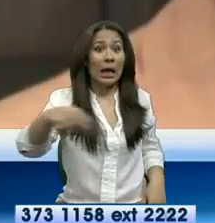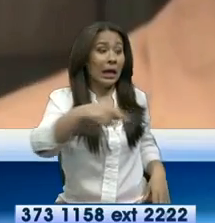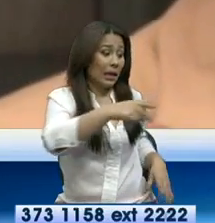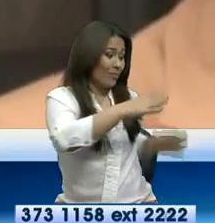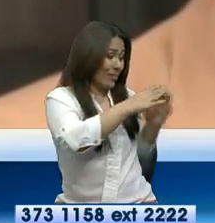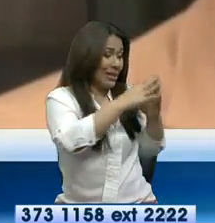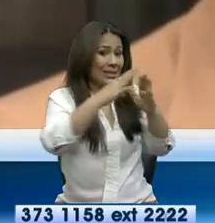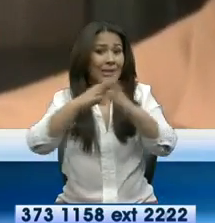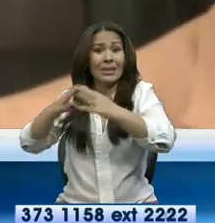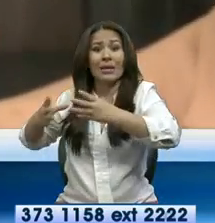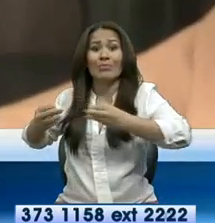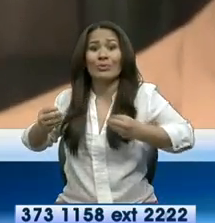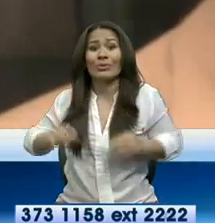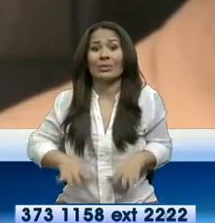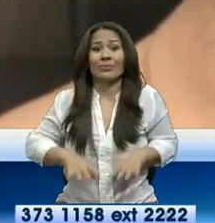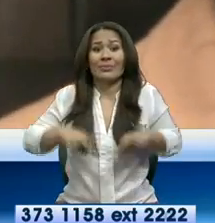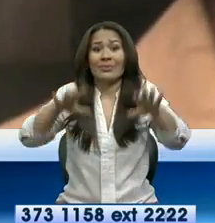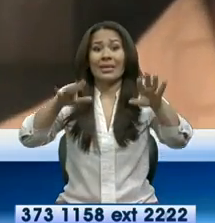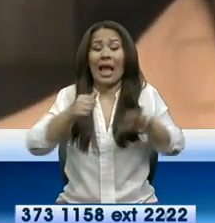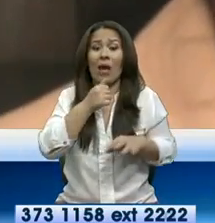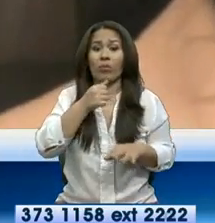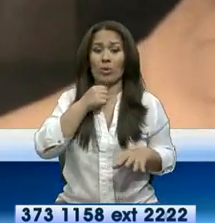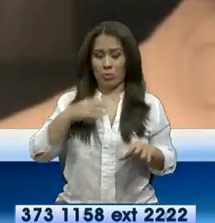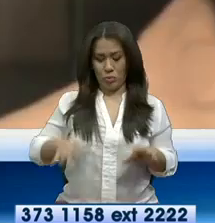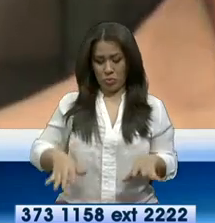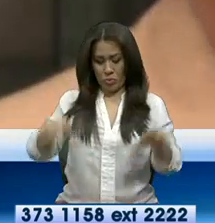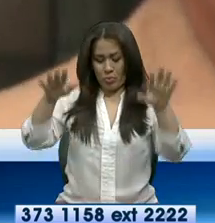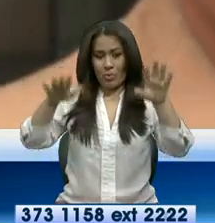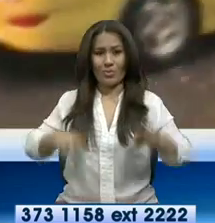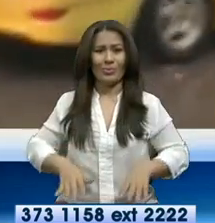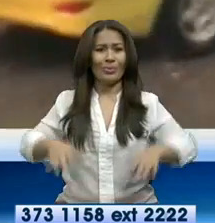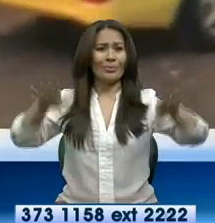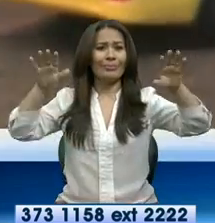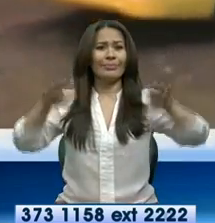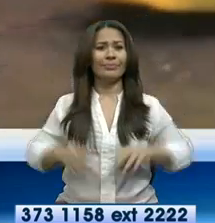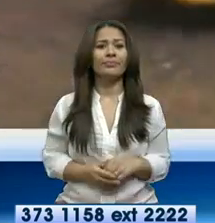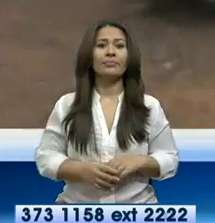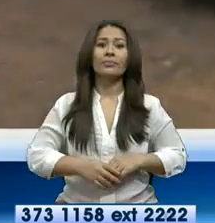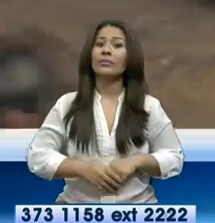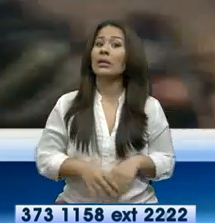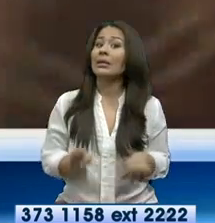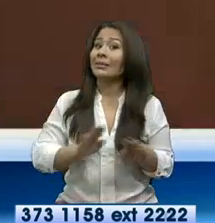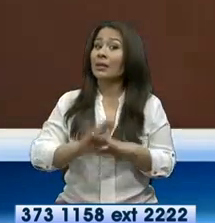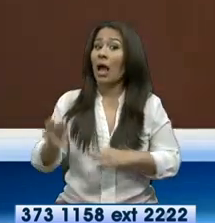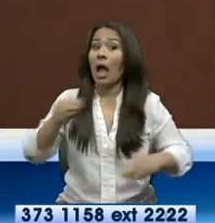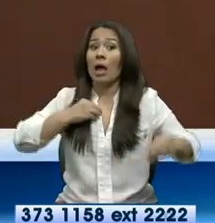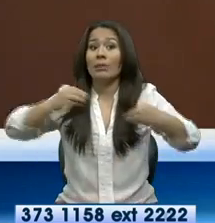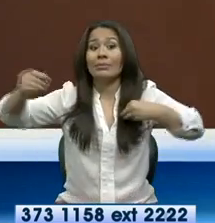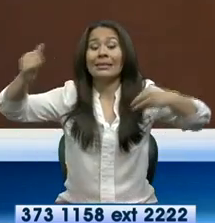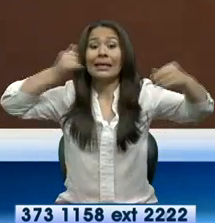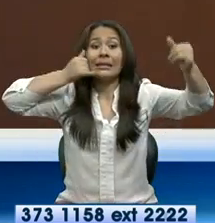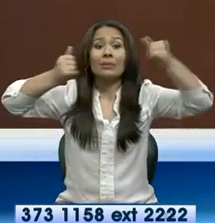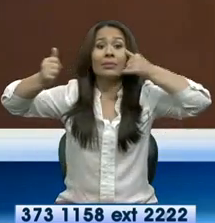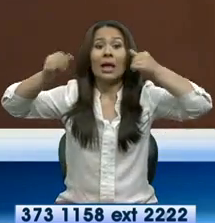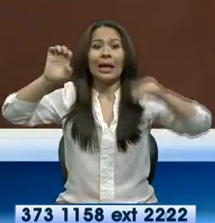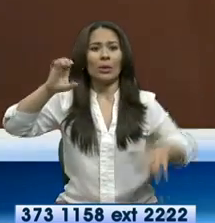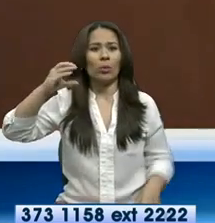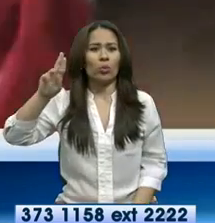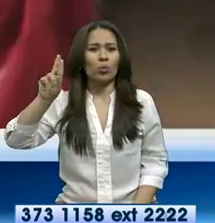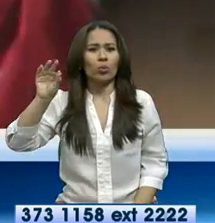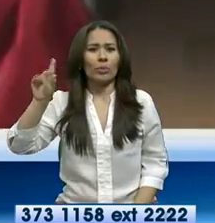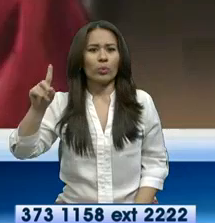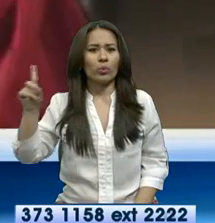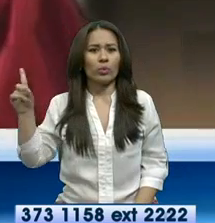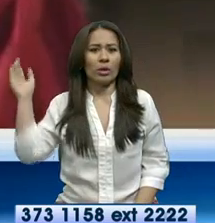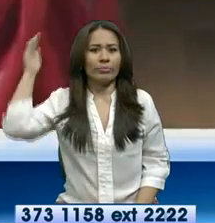sale mucho flujo de agua. Luego de la llamada de alerta del EQ 911, personal del